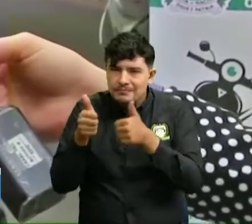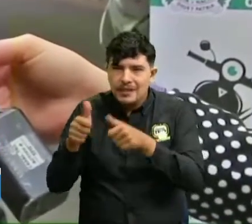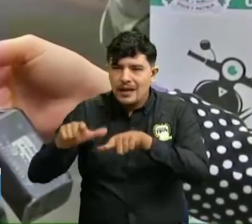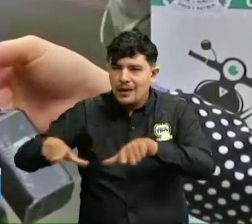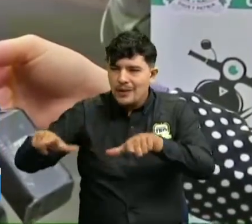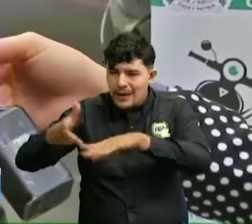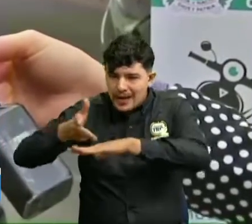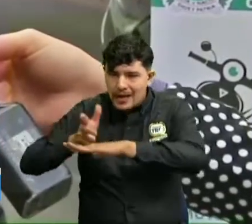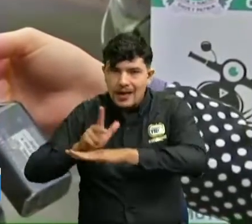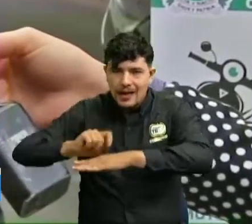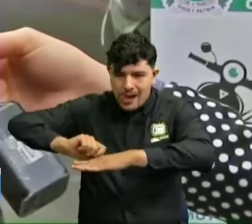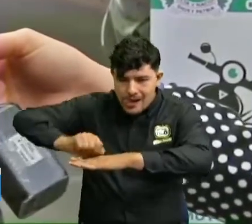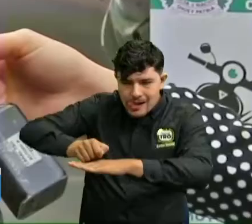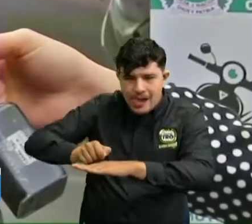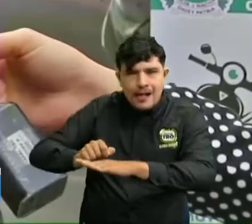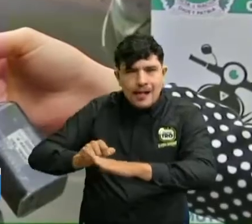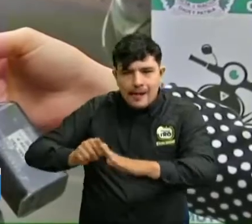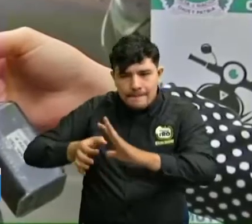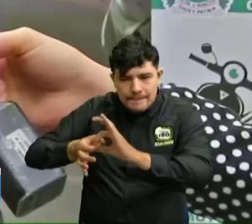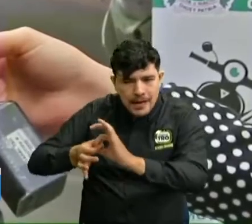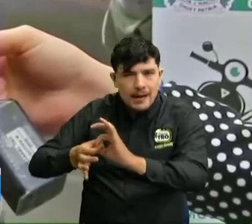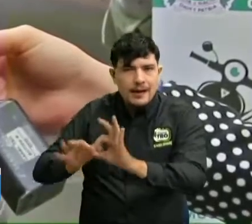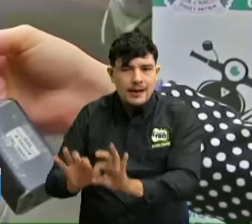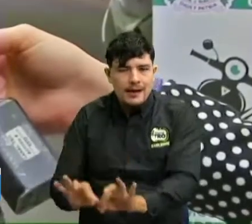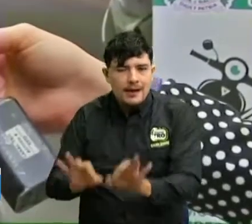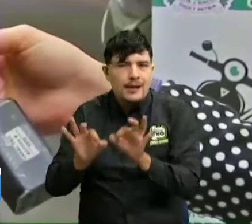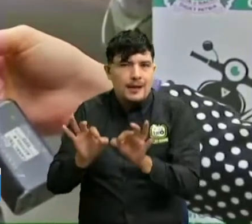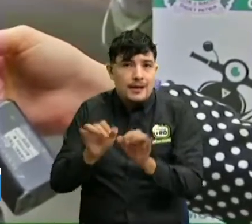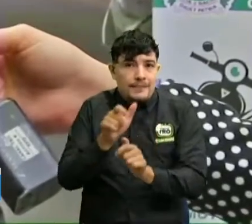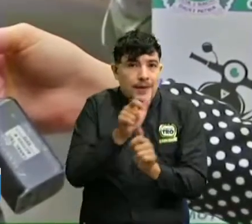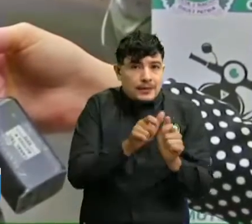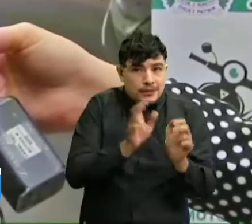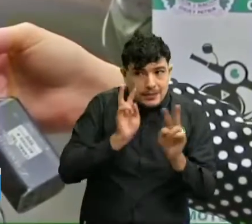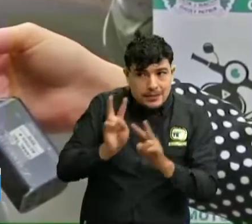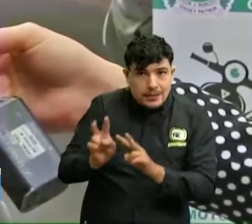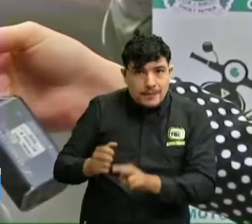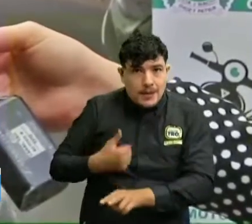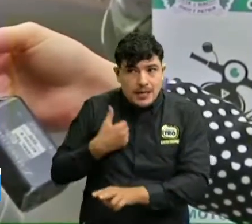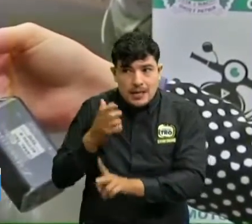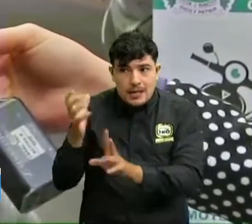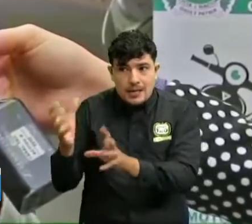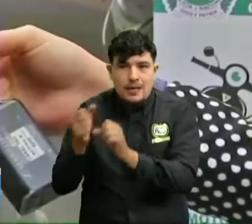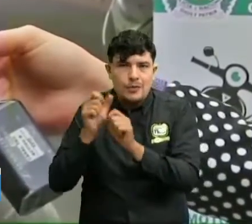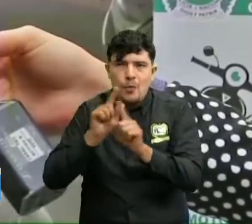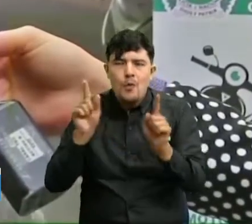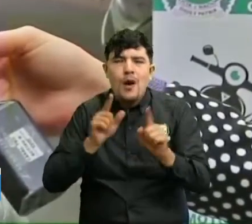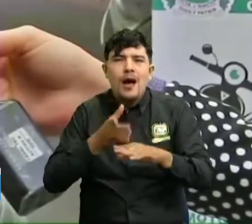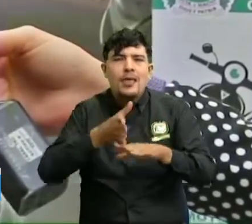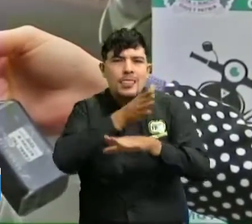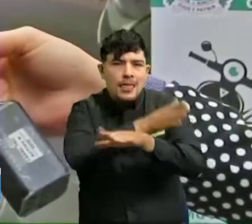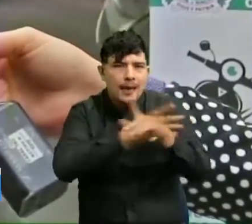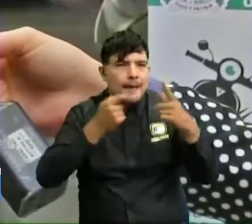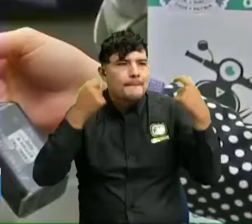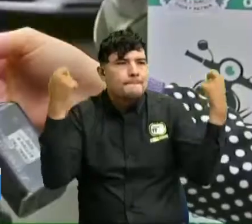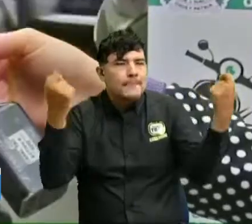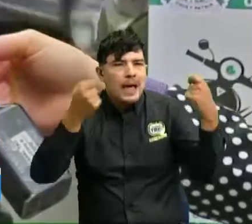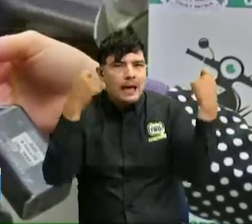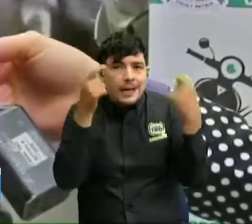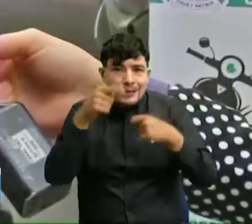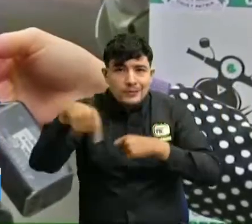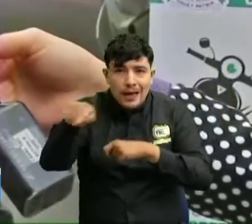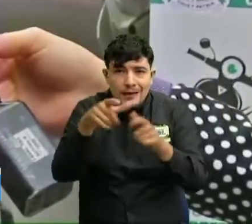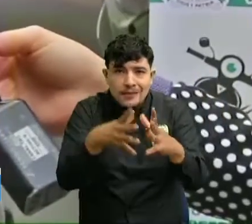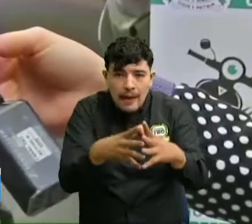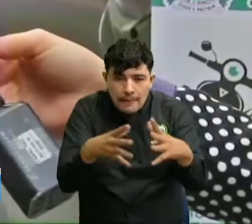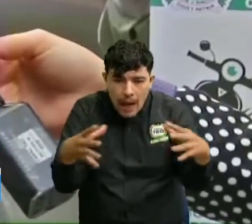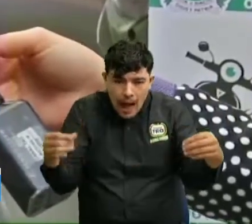con el seguro correspondiente, para que no sean objeto de que se le hurte. Es como una campaña de prevención de no dar papaya al